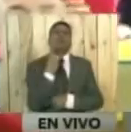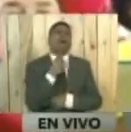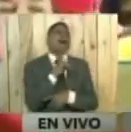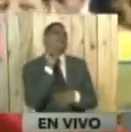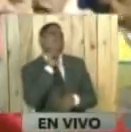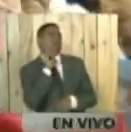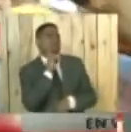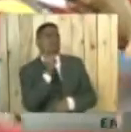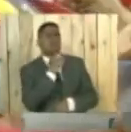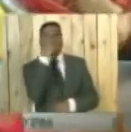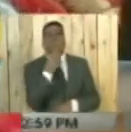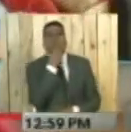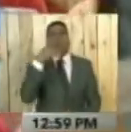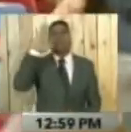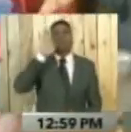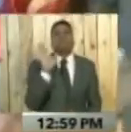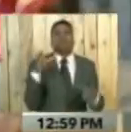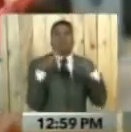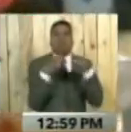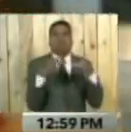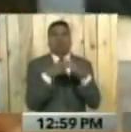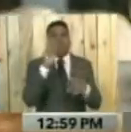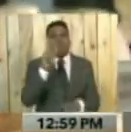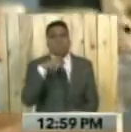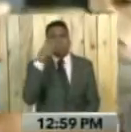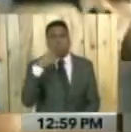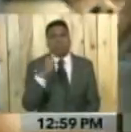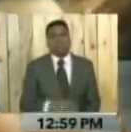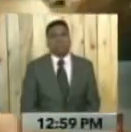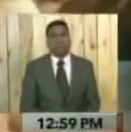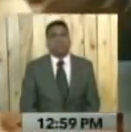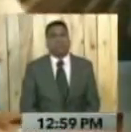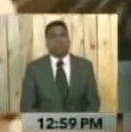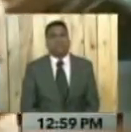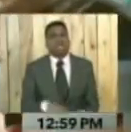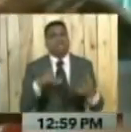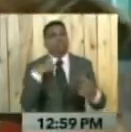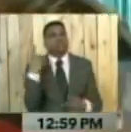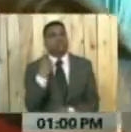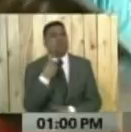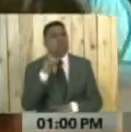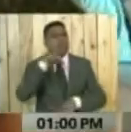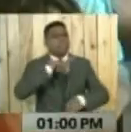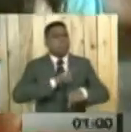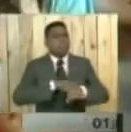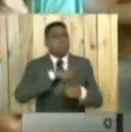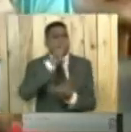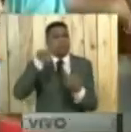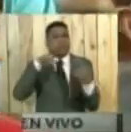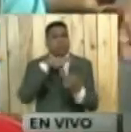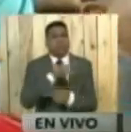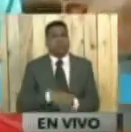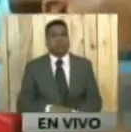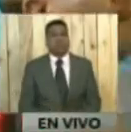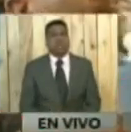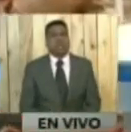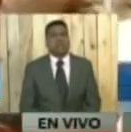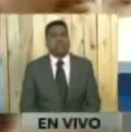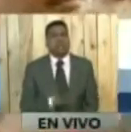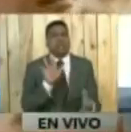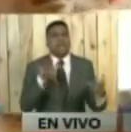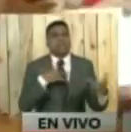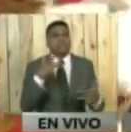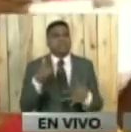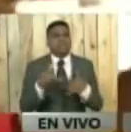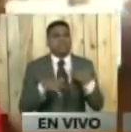de juramentarnos como equipos políticos en una coyuntura de momento revolucionario no es un acto